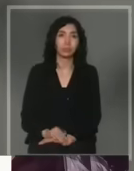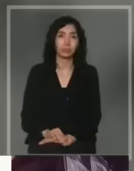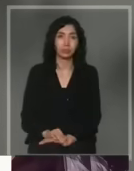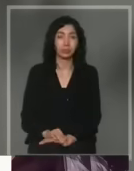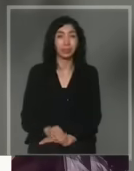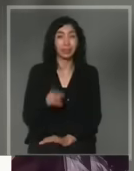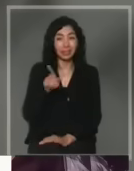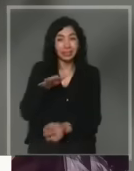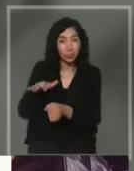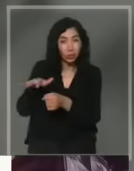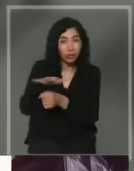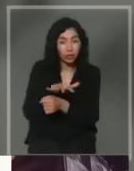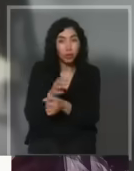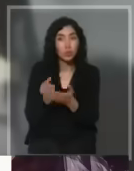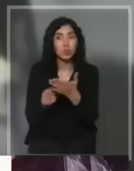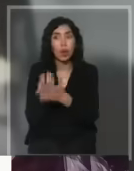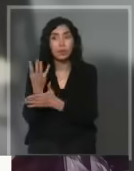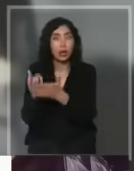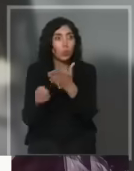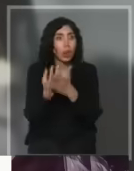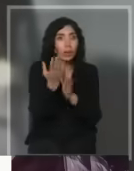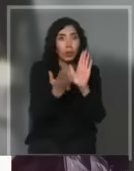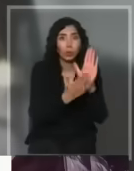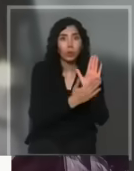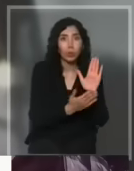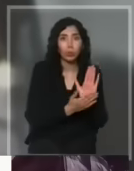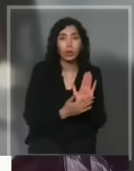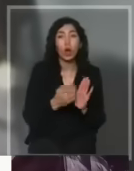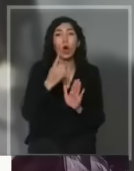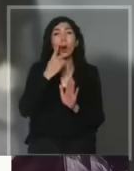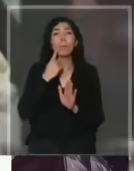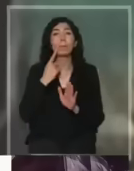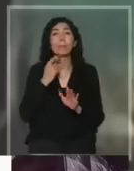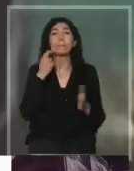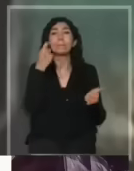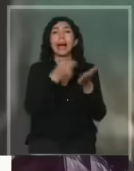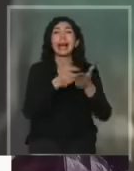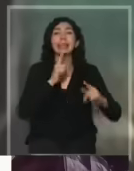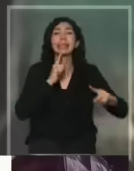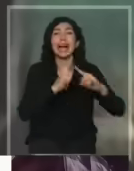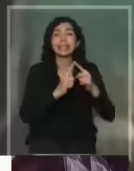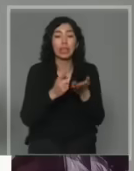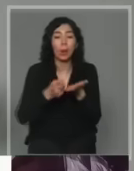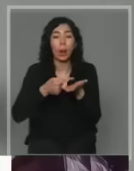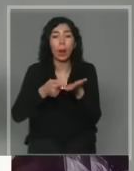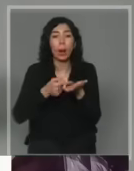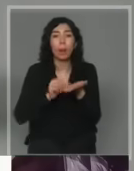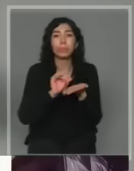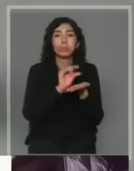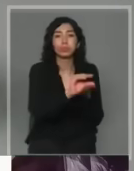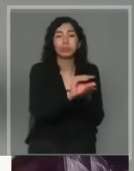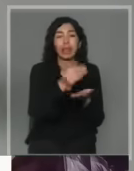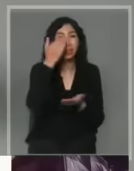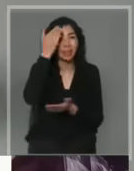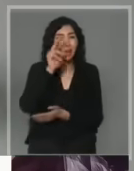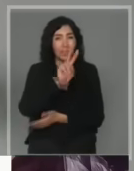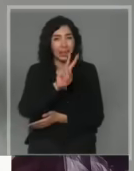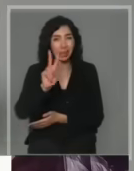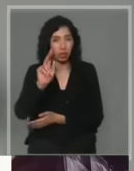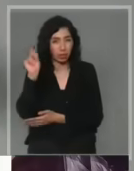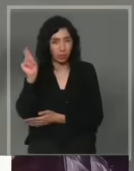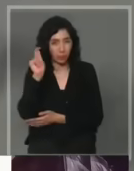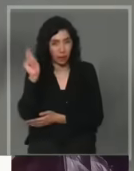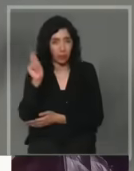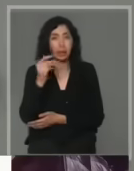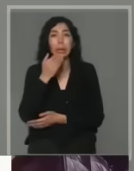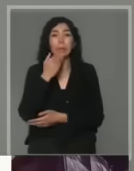Caso que sigue sumando nuevas aristas. El pago en efectivo del taxi que los trasladó la noche del 22 de septiembre y las cuentas tanto en Mila Restaurant como en